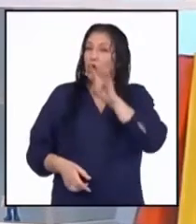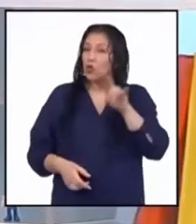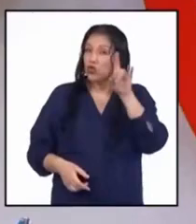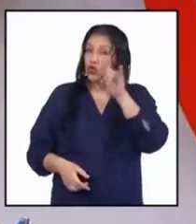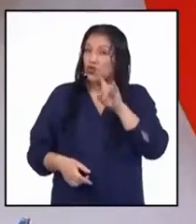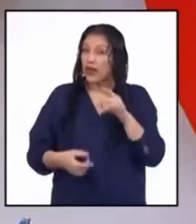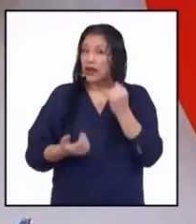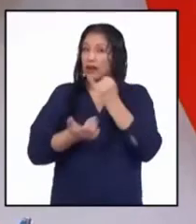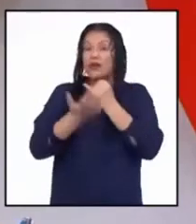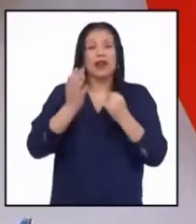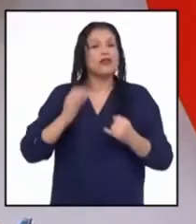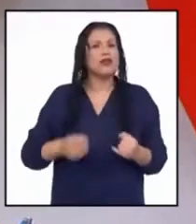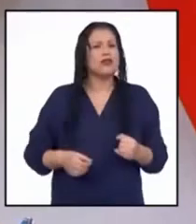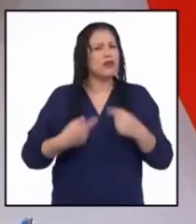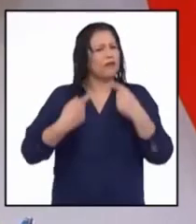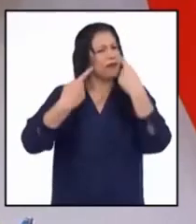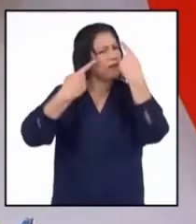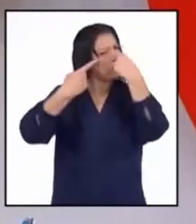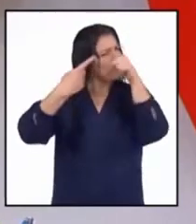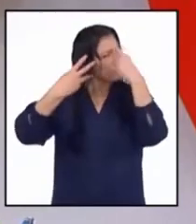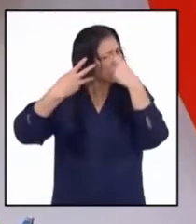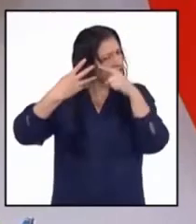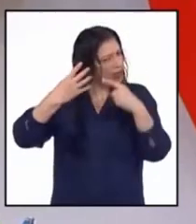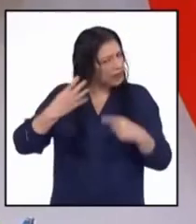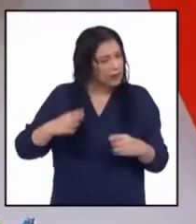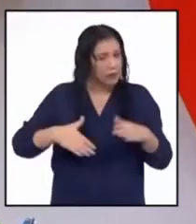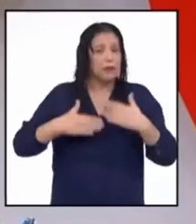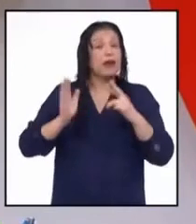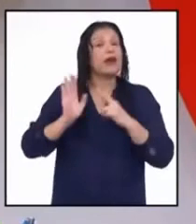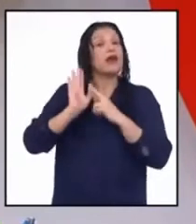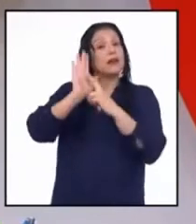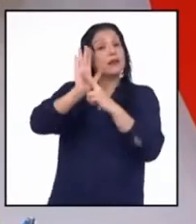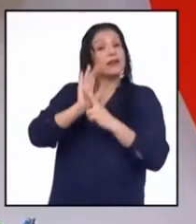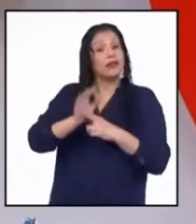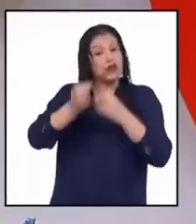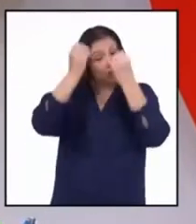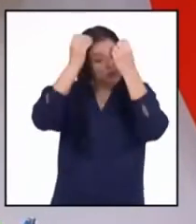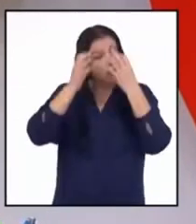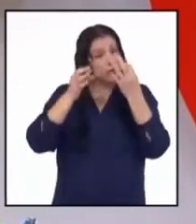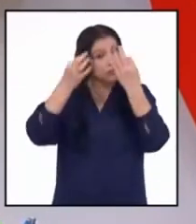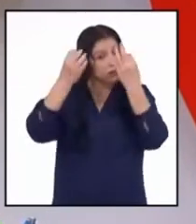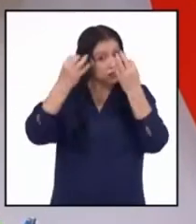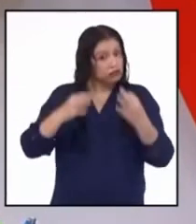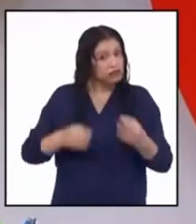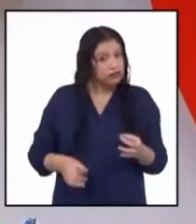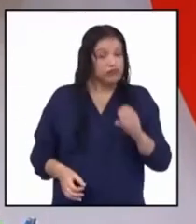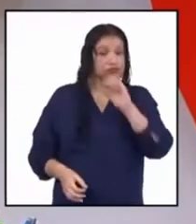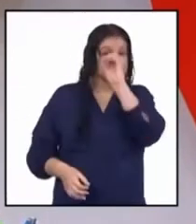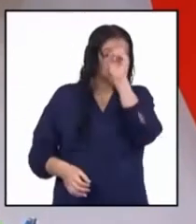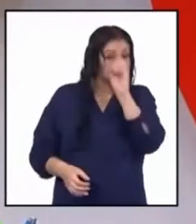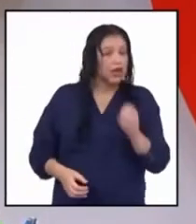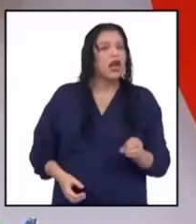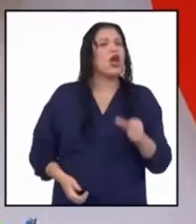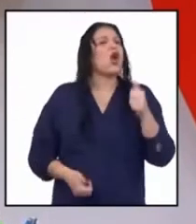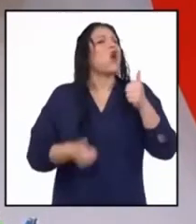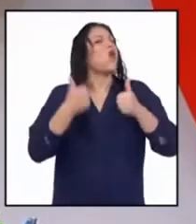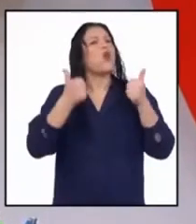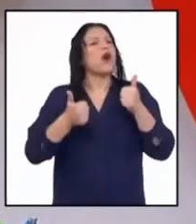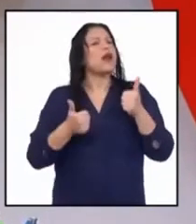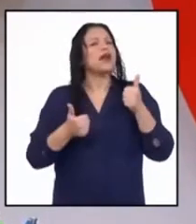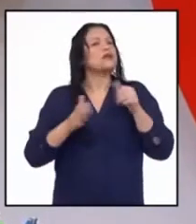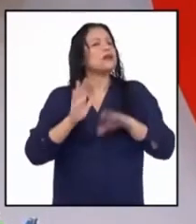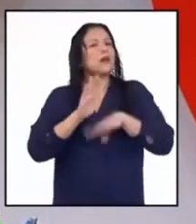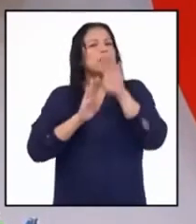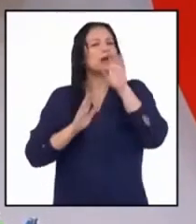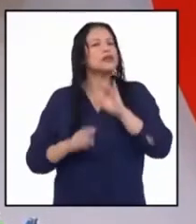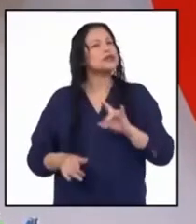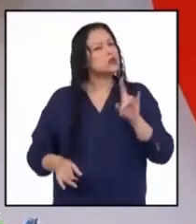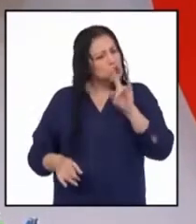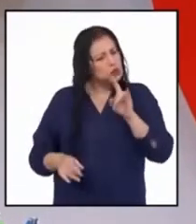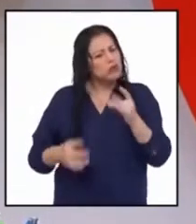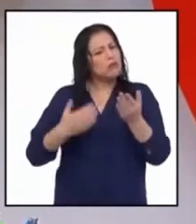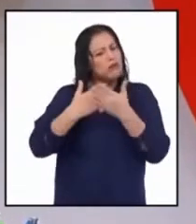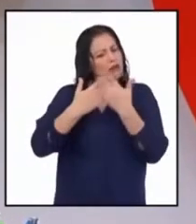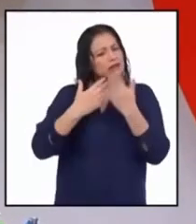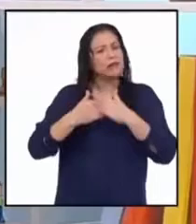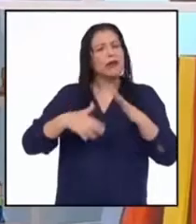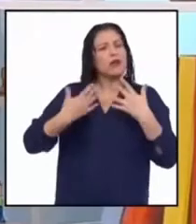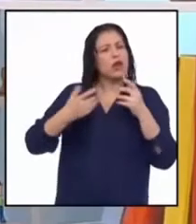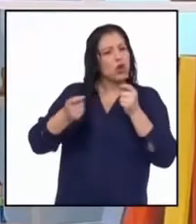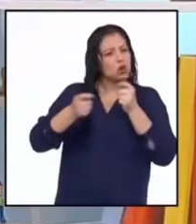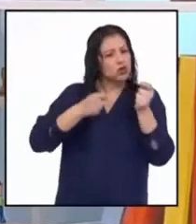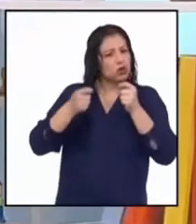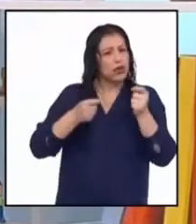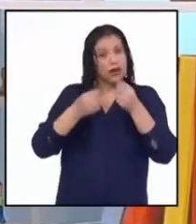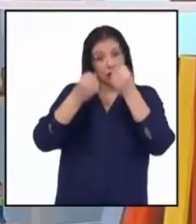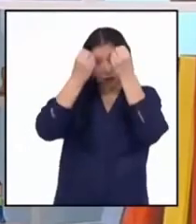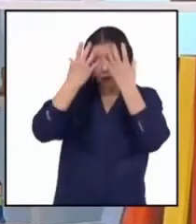varios los gráficos que se utilizan para representar datos estadísticos. ¿Cuál o cuáles serán los más útiles para manejar los datos que